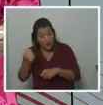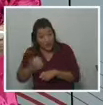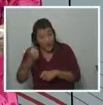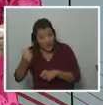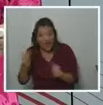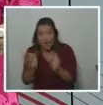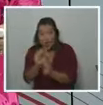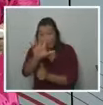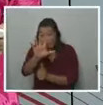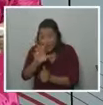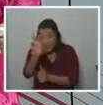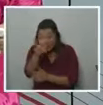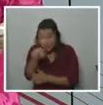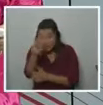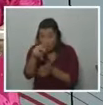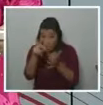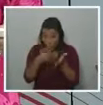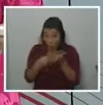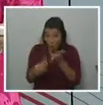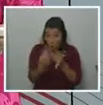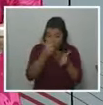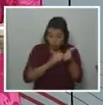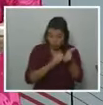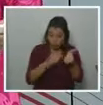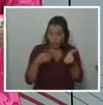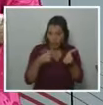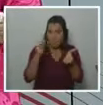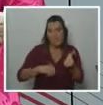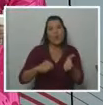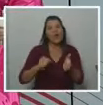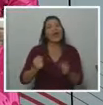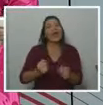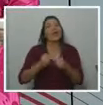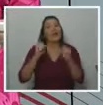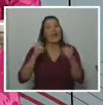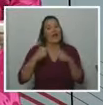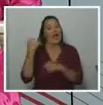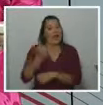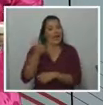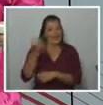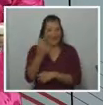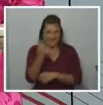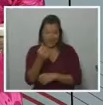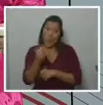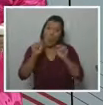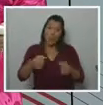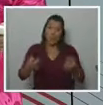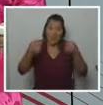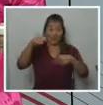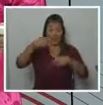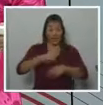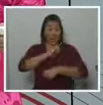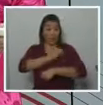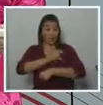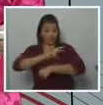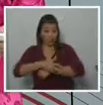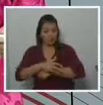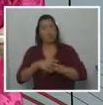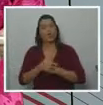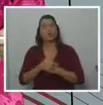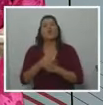colones, que compre una raspadita, puede llevarse platita o incluso poder acompañarnos aquí en la Rueda de la Fortuna. ¿De qué